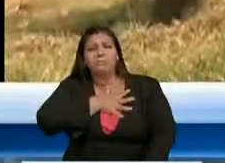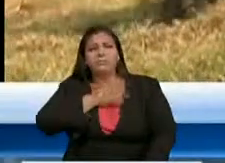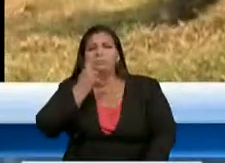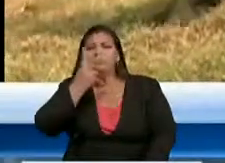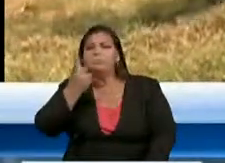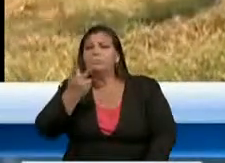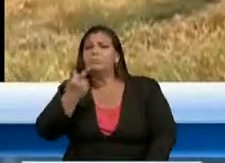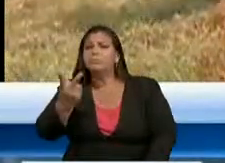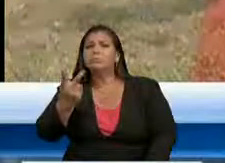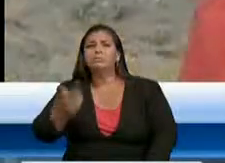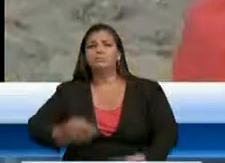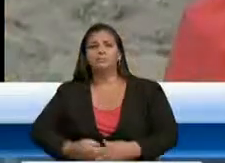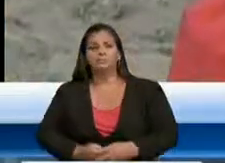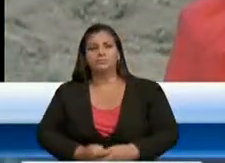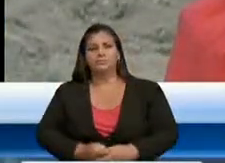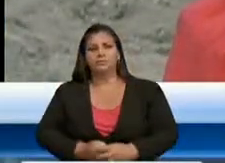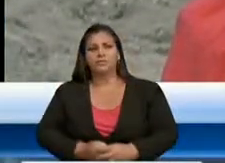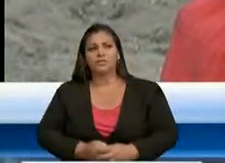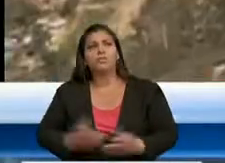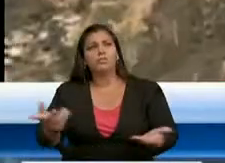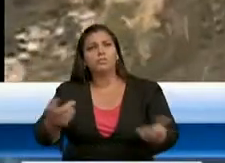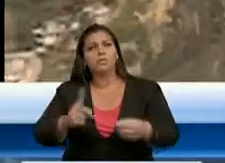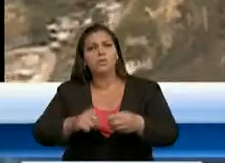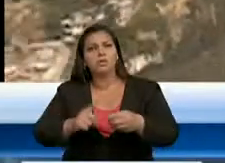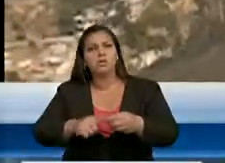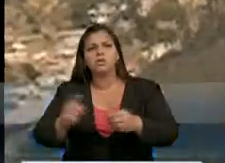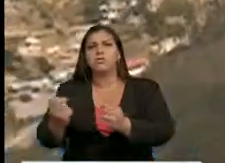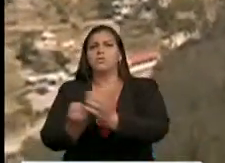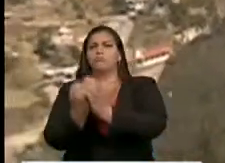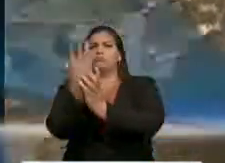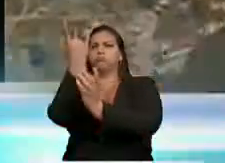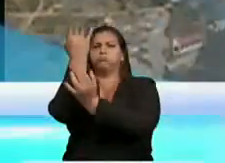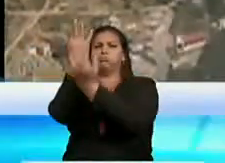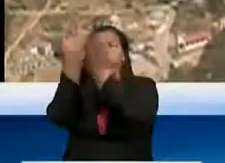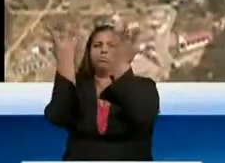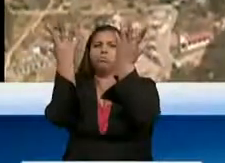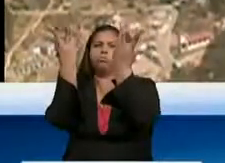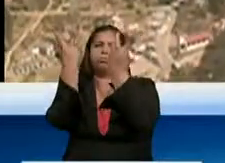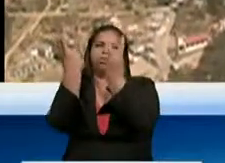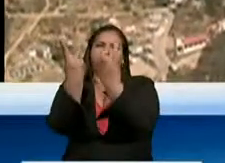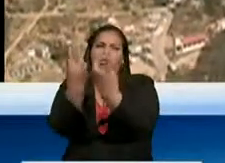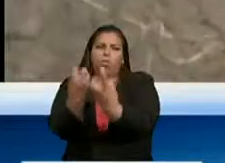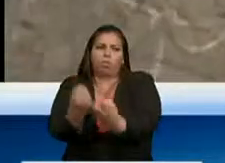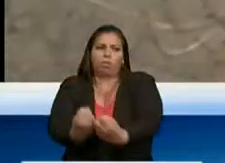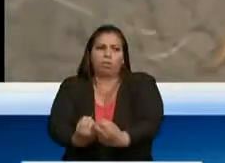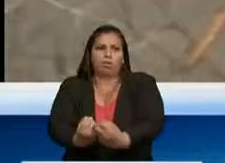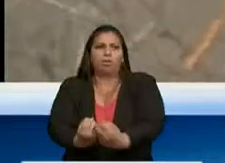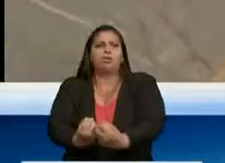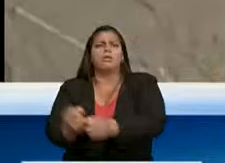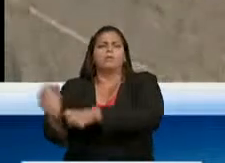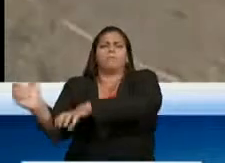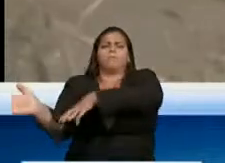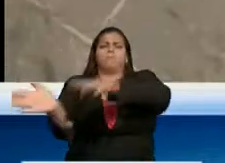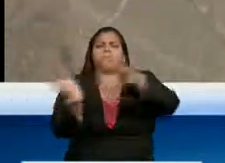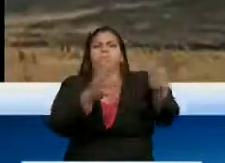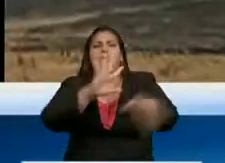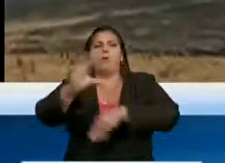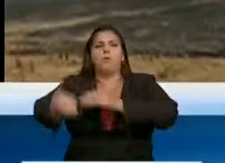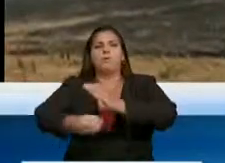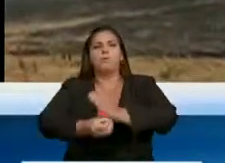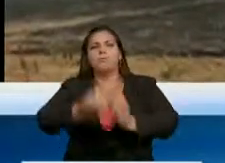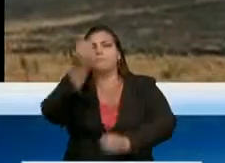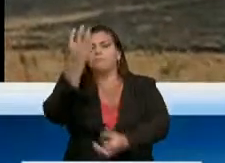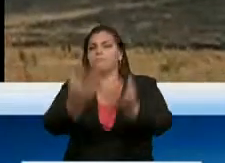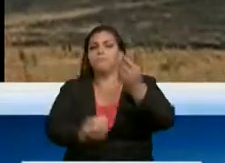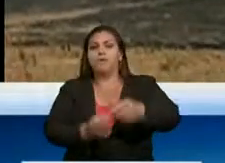se quedó sin el pulmón de Quito. Lo difícil del acceso se sumó a los fuertes vientos que propagaron el fuego hasta el otro